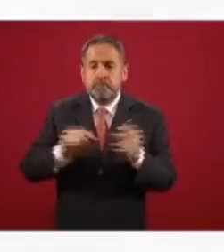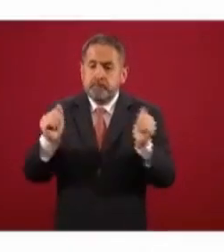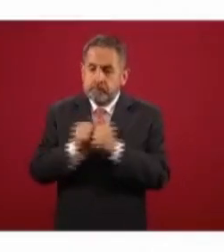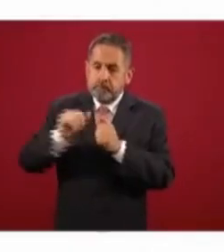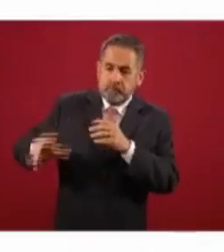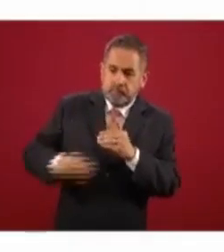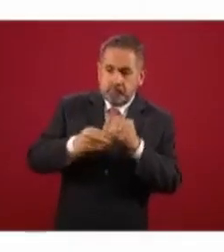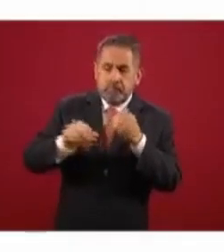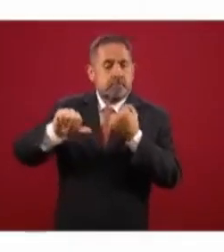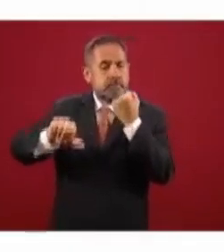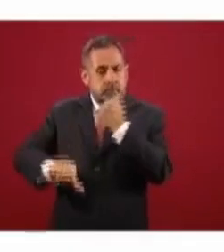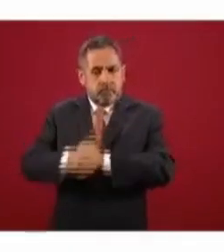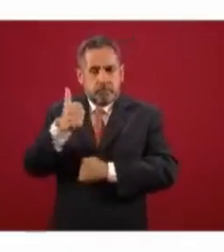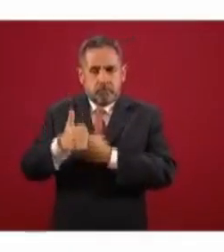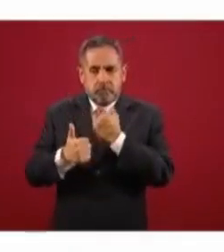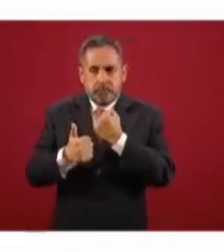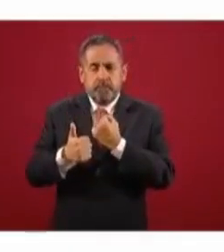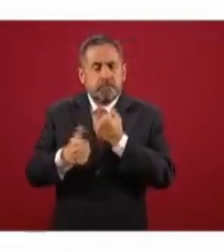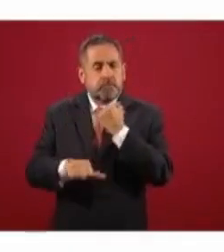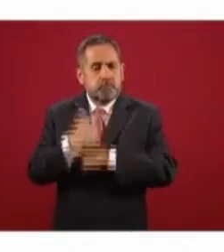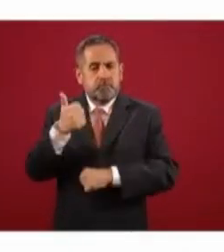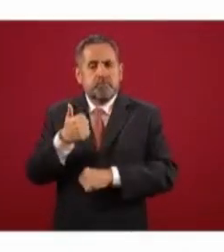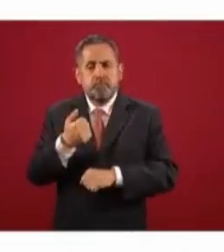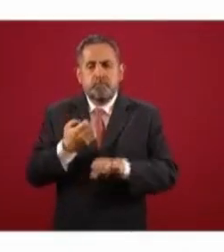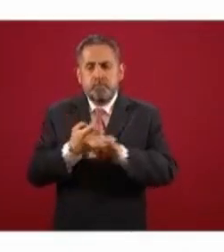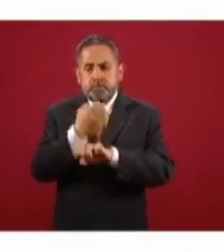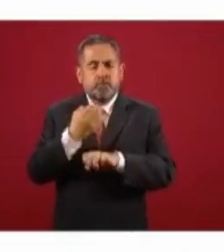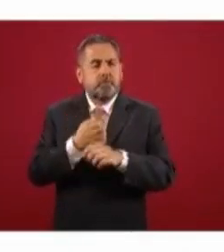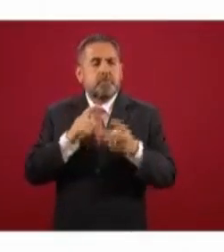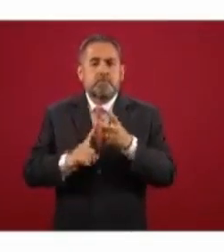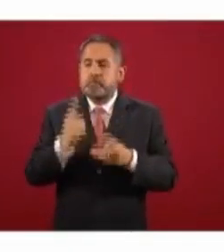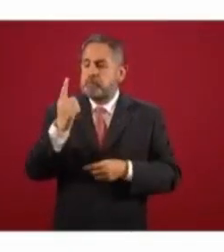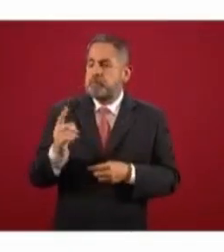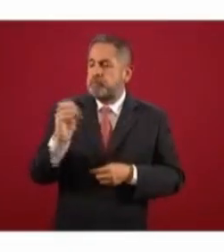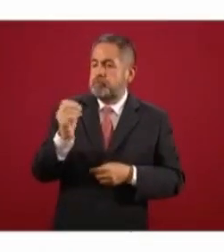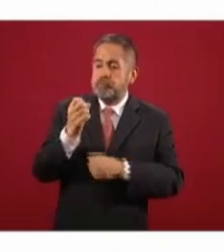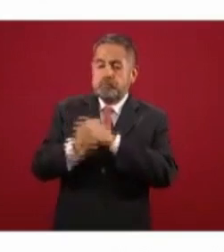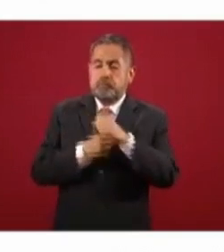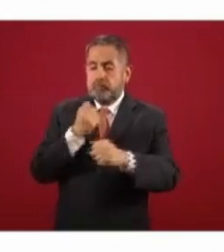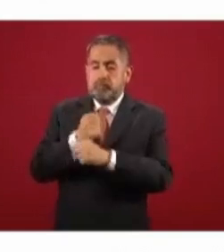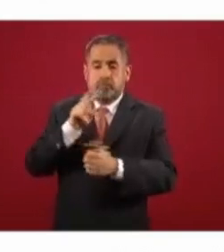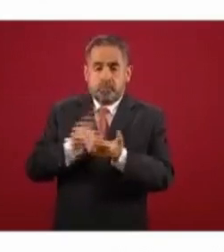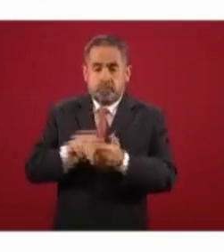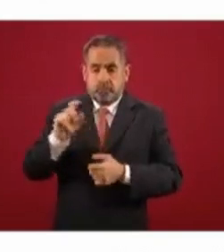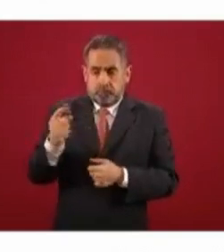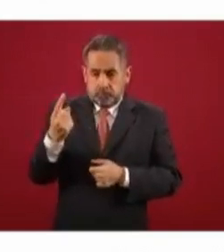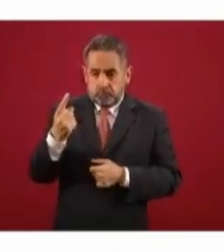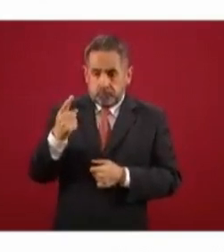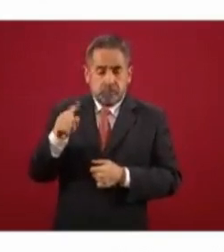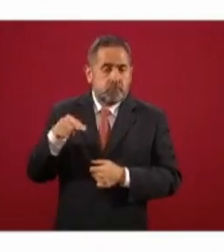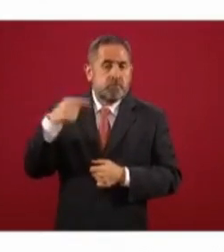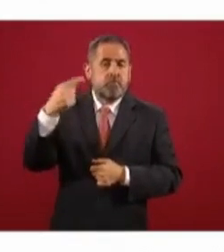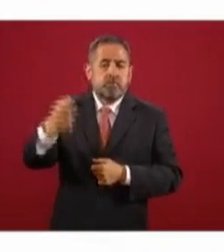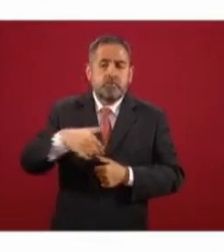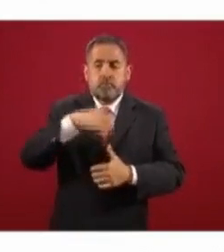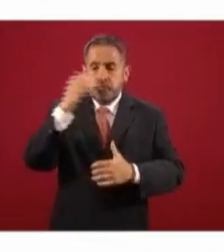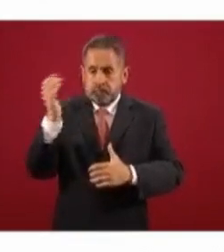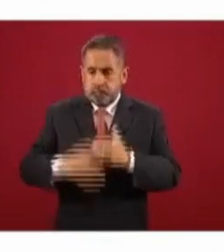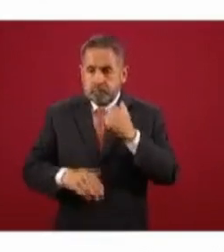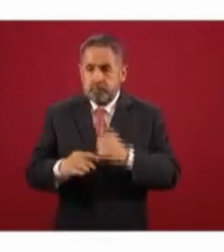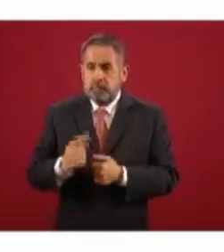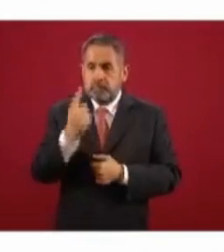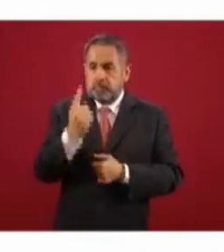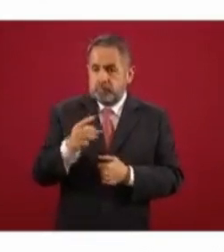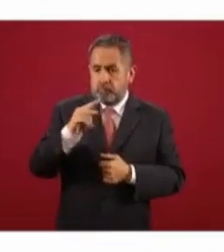11 estados más, que iniciarán el 1 de octubre de 2021 para concluir el 1 de